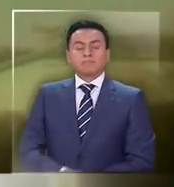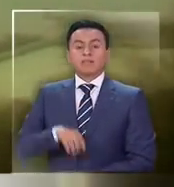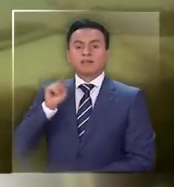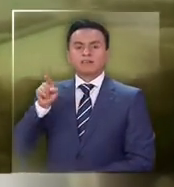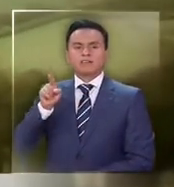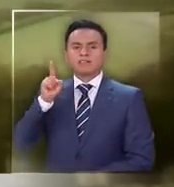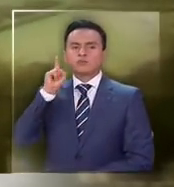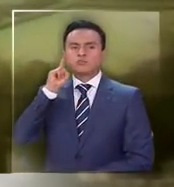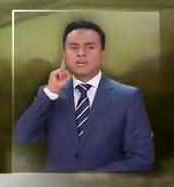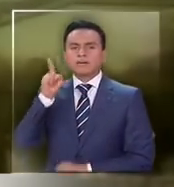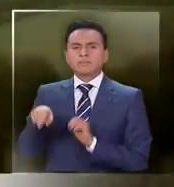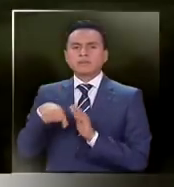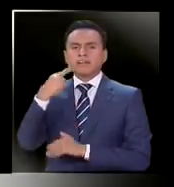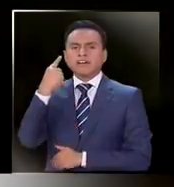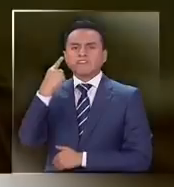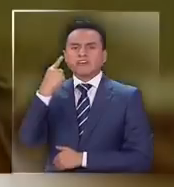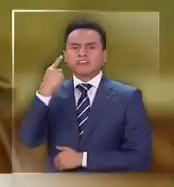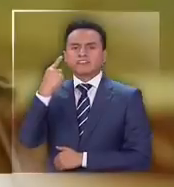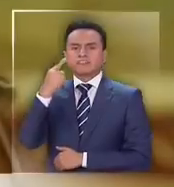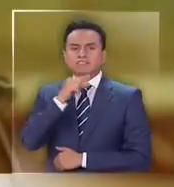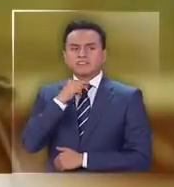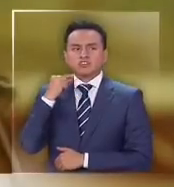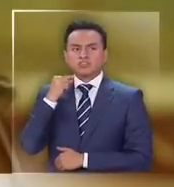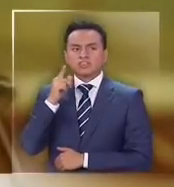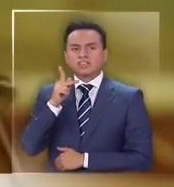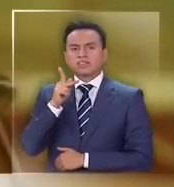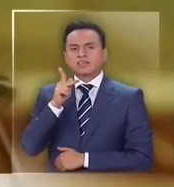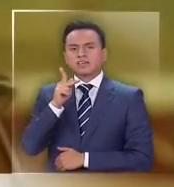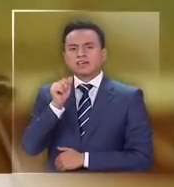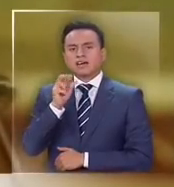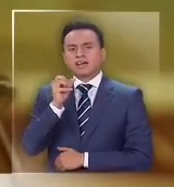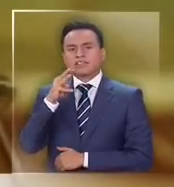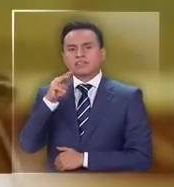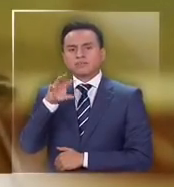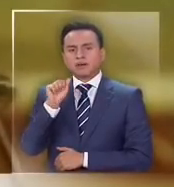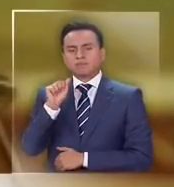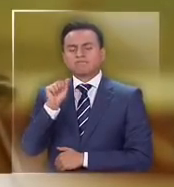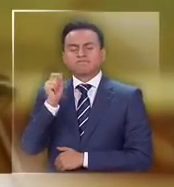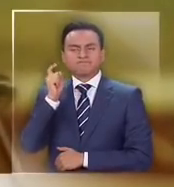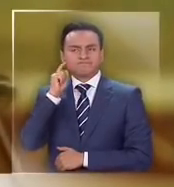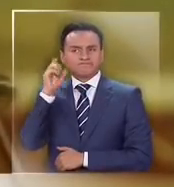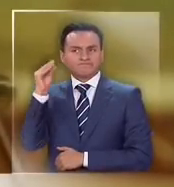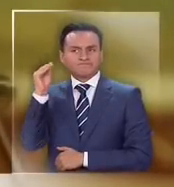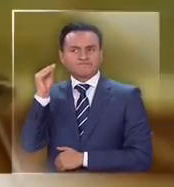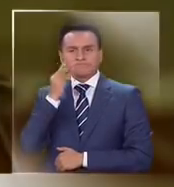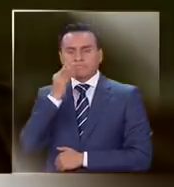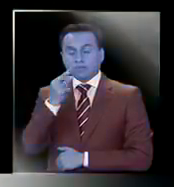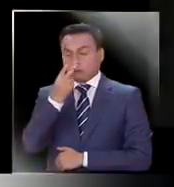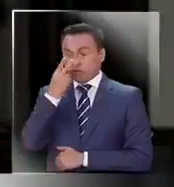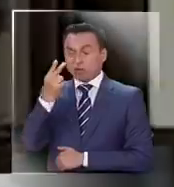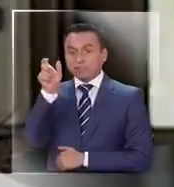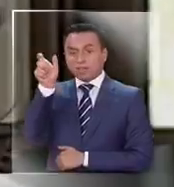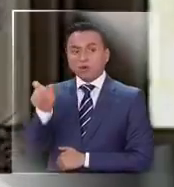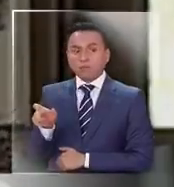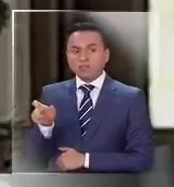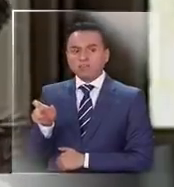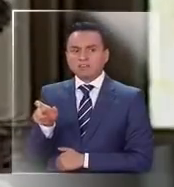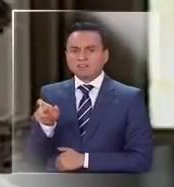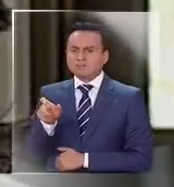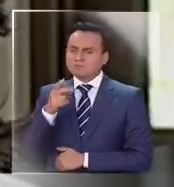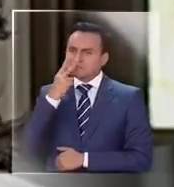Ahí escucha por primera vez al sacerdote Fernando Caradima. Y yo veo a este hombre y